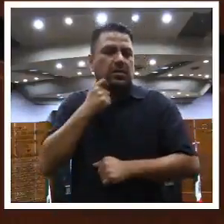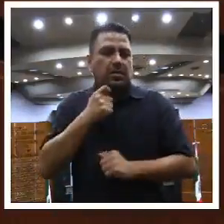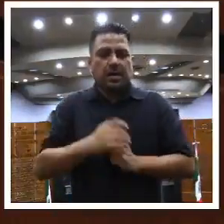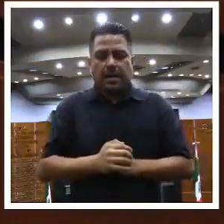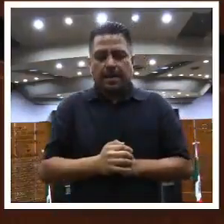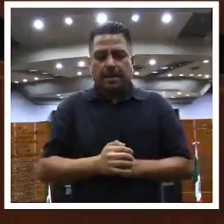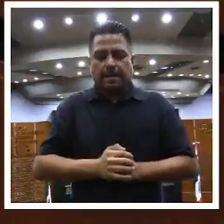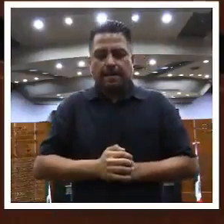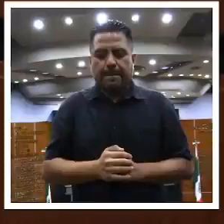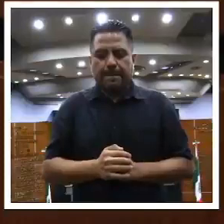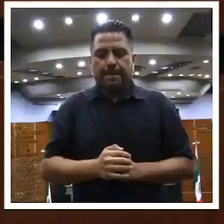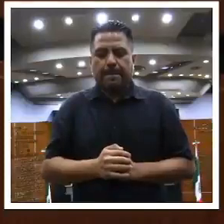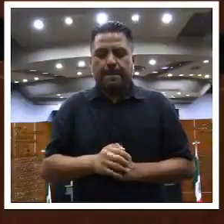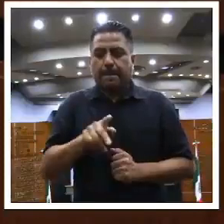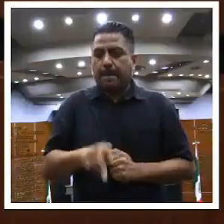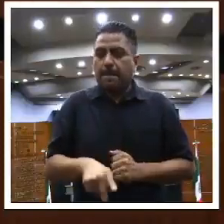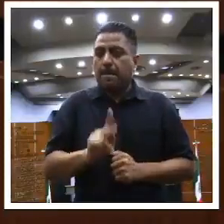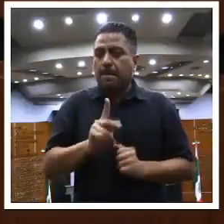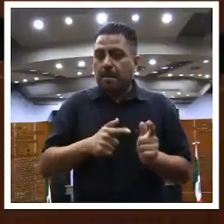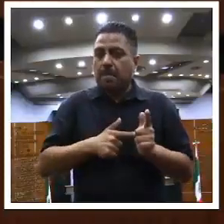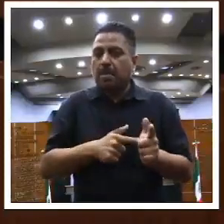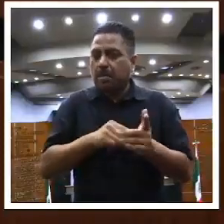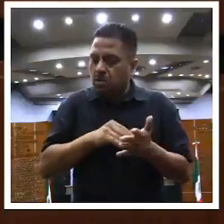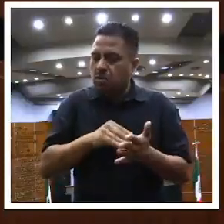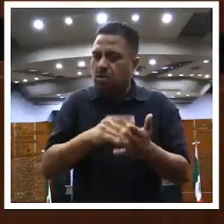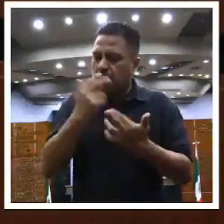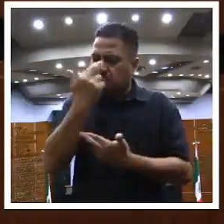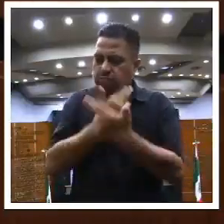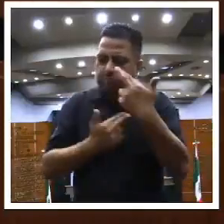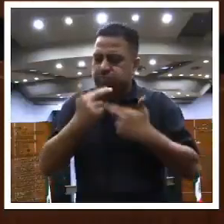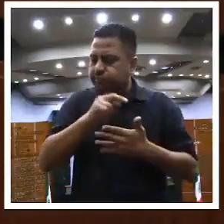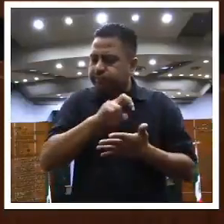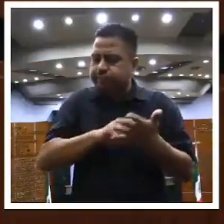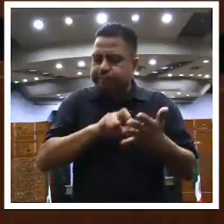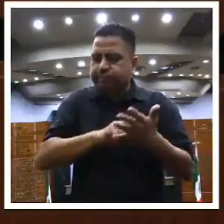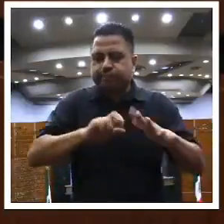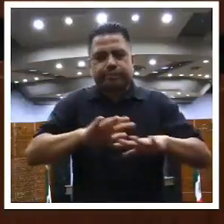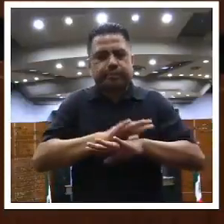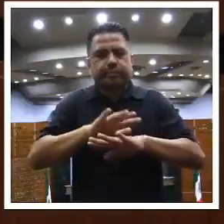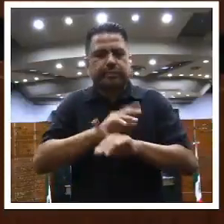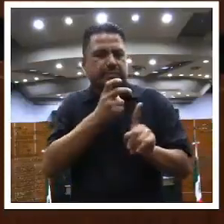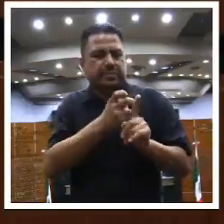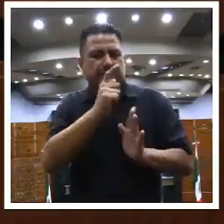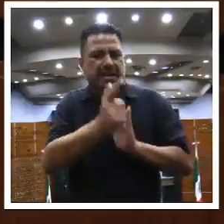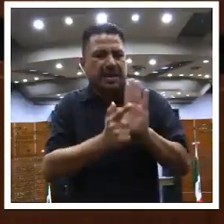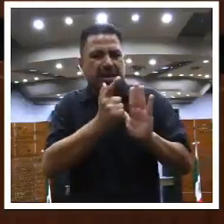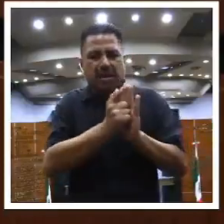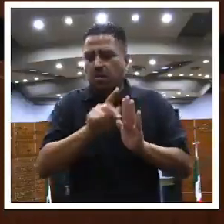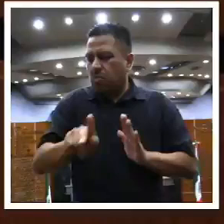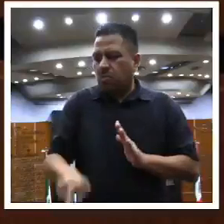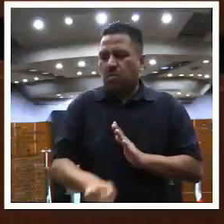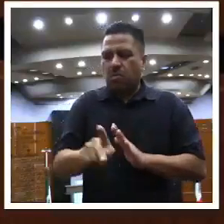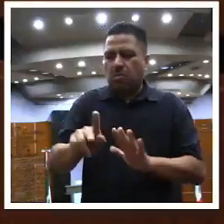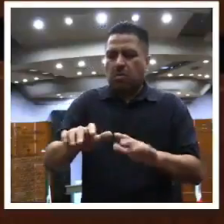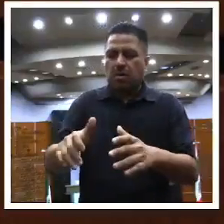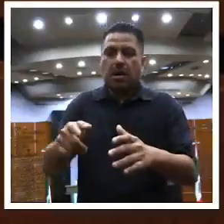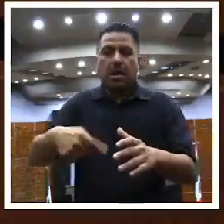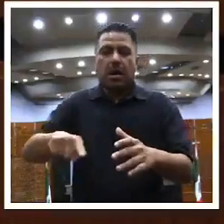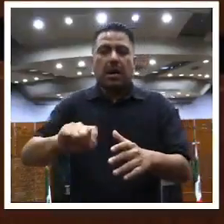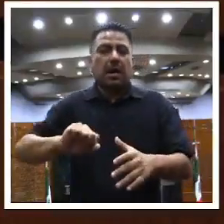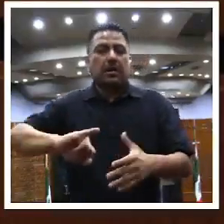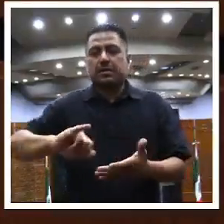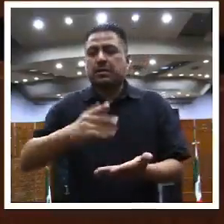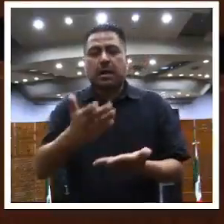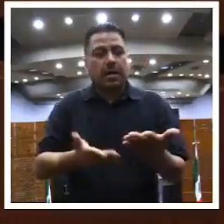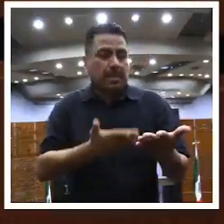Guerrero. Pero siguió la revisión y la actualización de dicha iniciativa con los pueblos. Y es así que con la propuesta